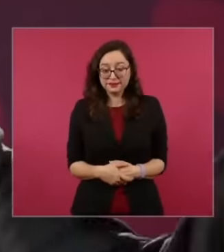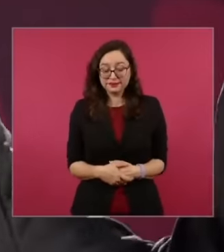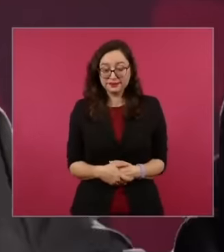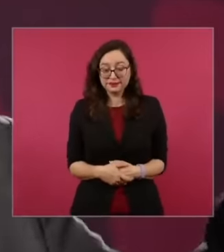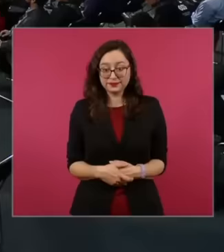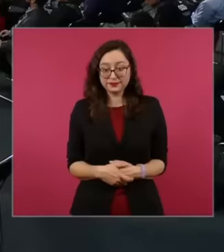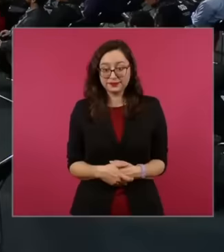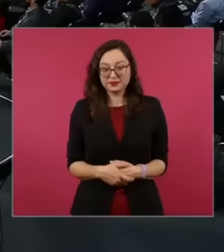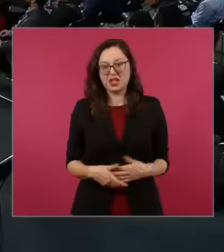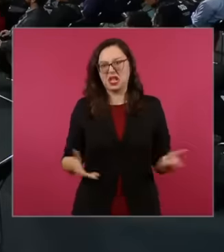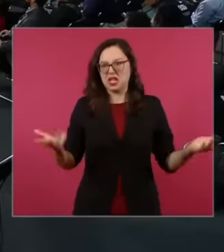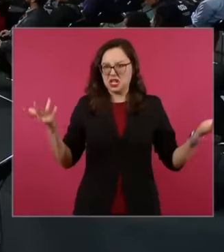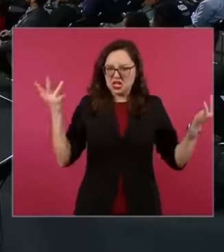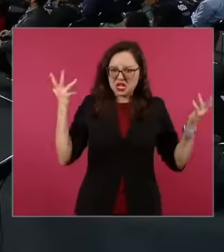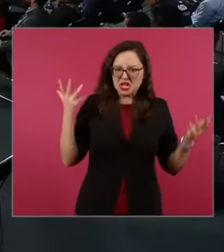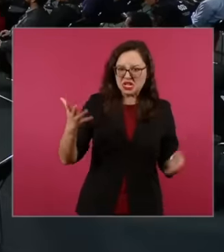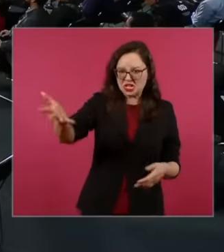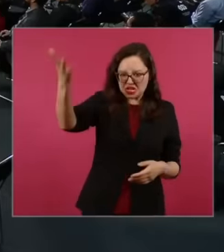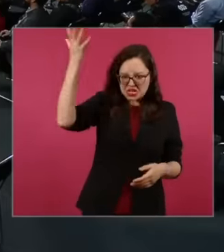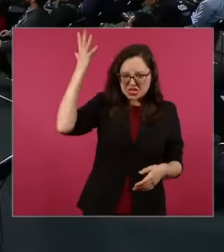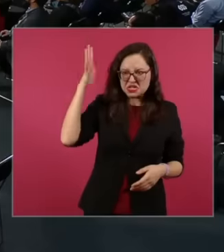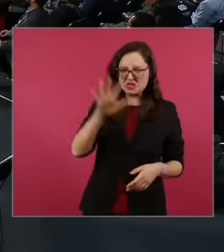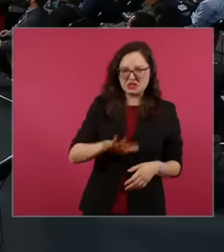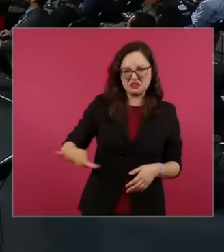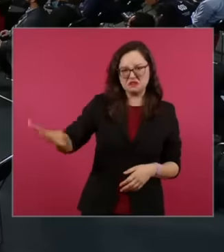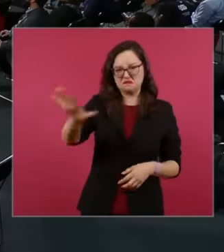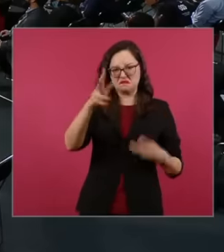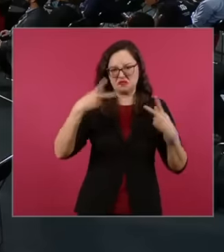¿Echarle la culpa al pueblo? ¿No?